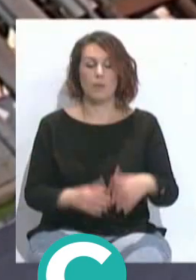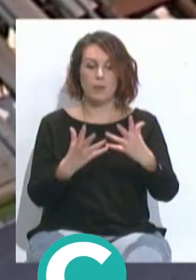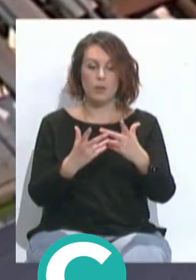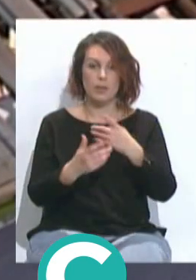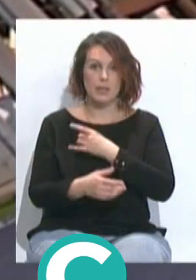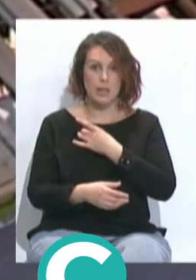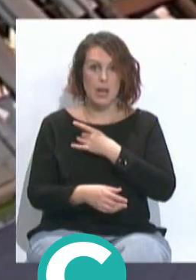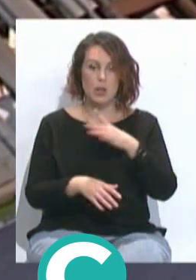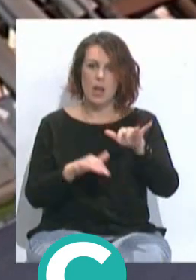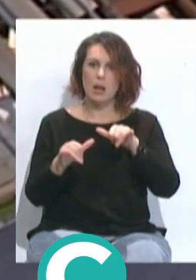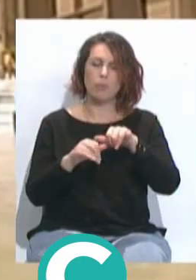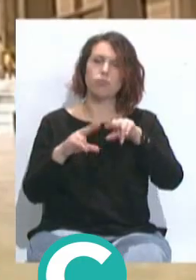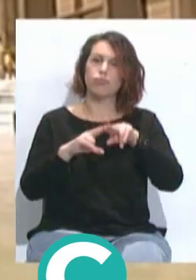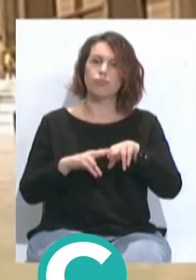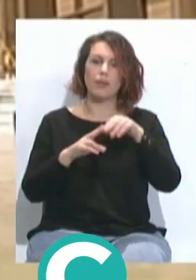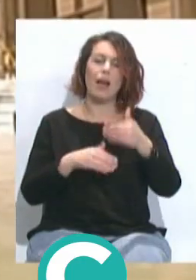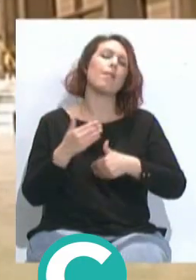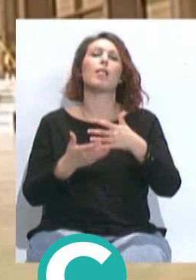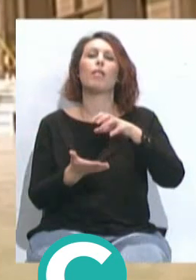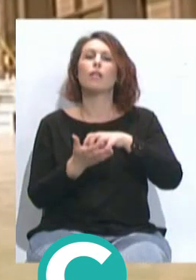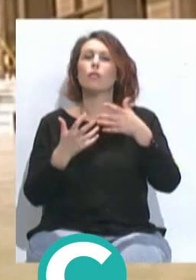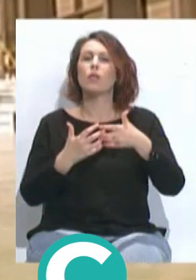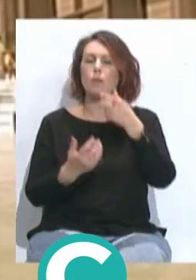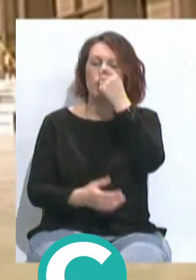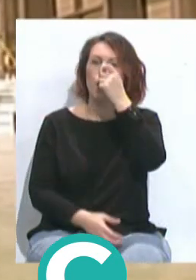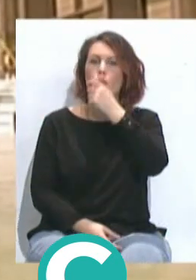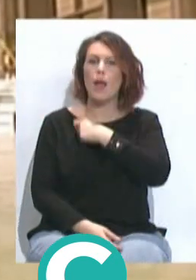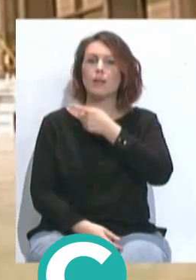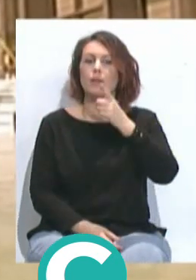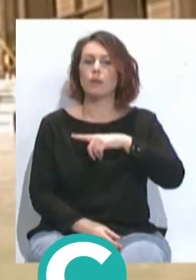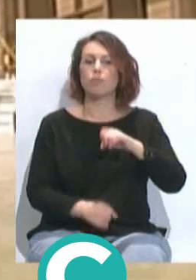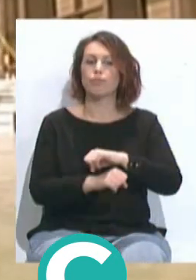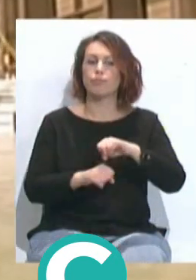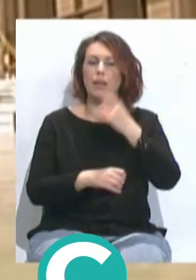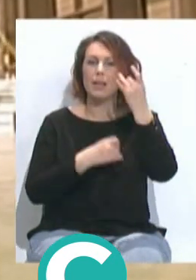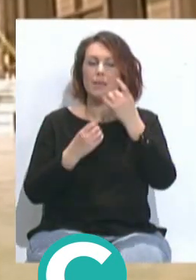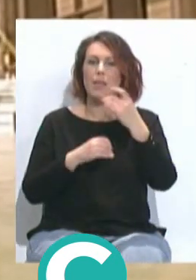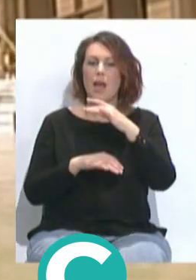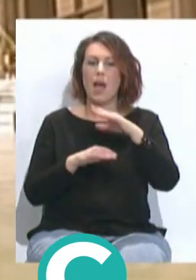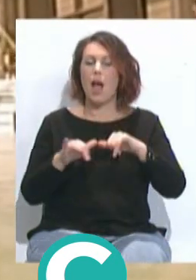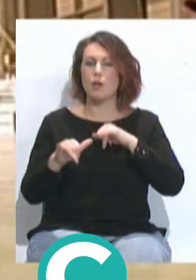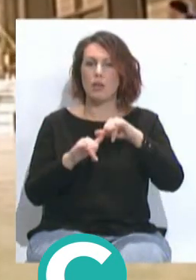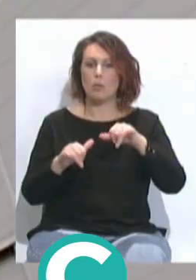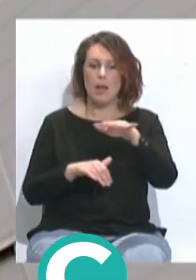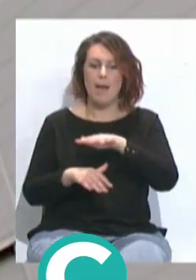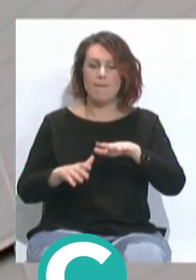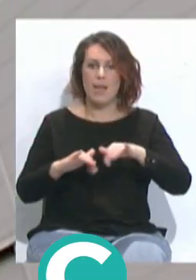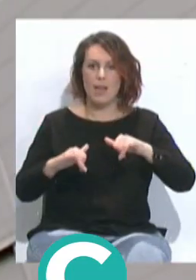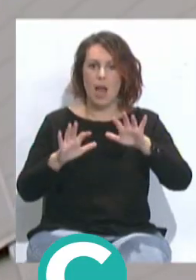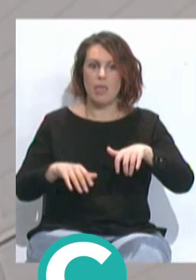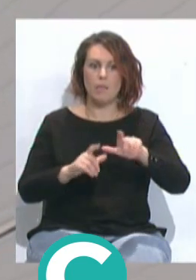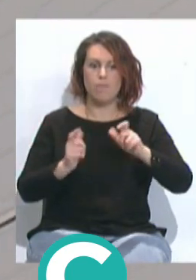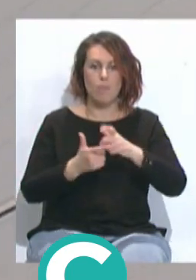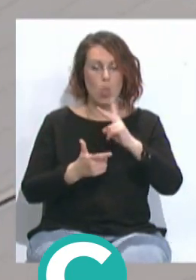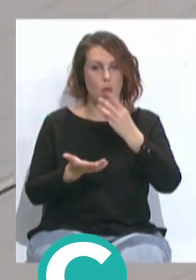Administraciones, sindicatos y Airbus analizan los avances del Centro Industrial de Puerto Real y la consolidación de la actividad aeronáutica en la bahía. Reunida por